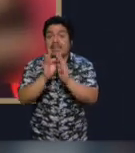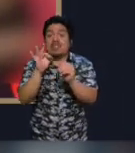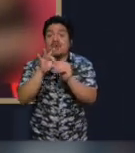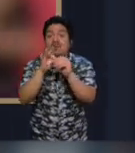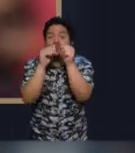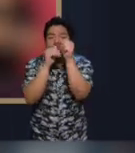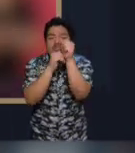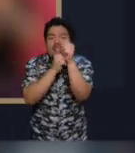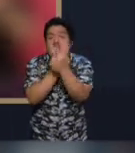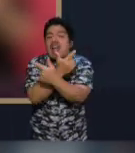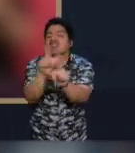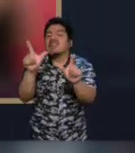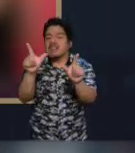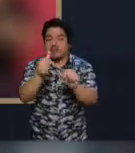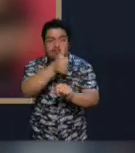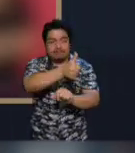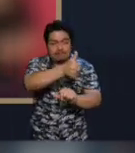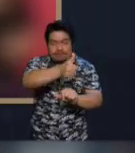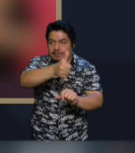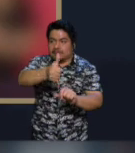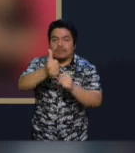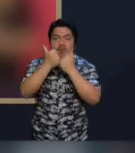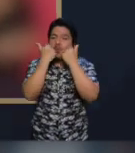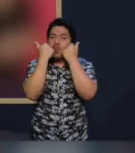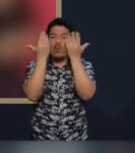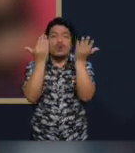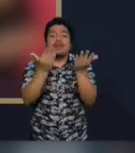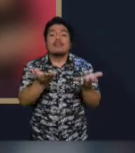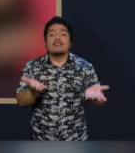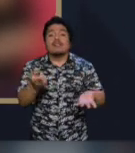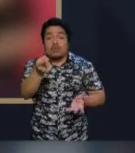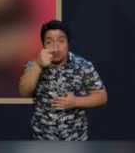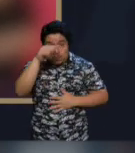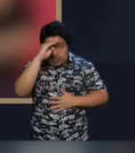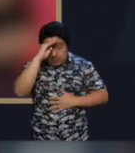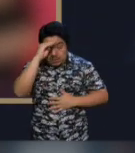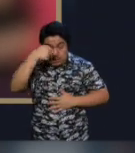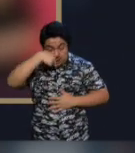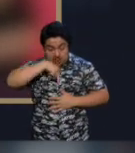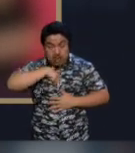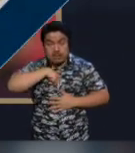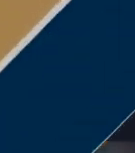libre, secreto, y que cada quien vote por lo que le dicte su conciencia.